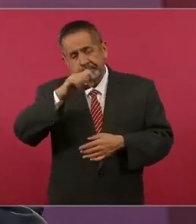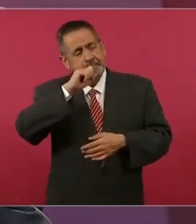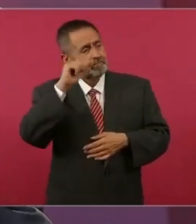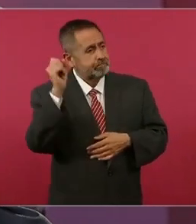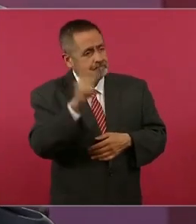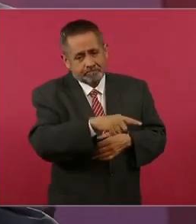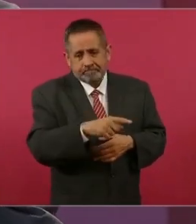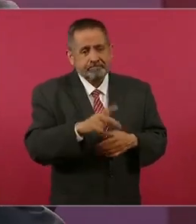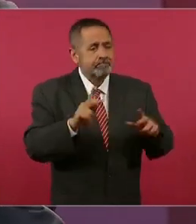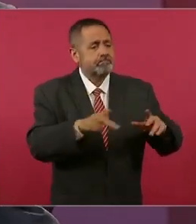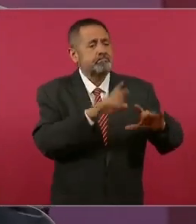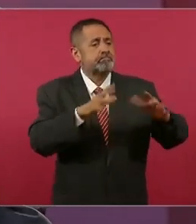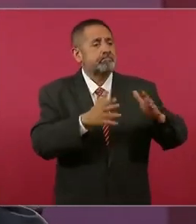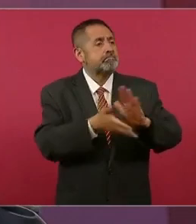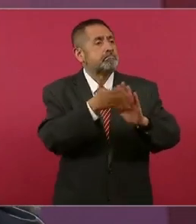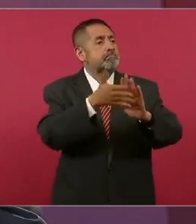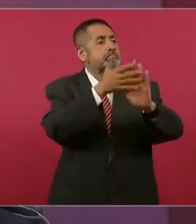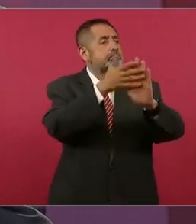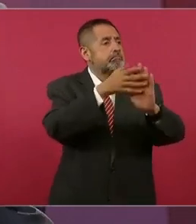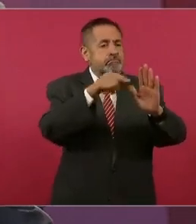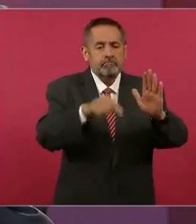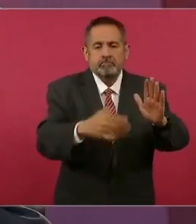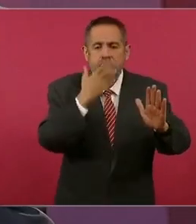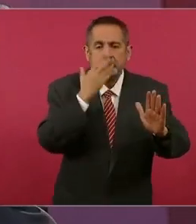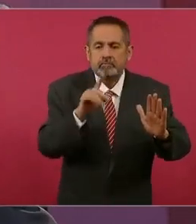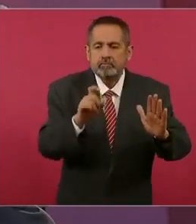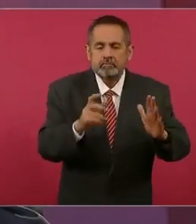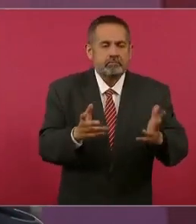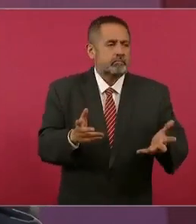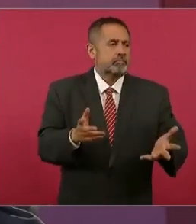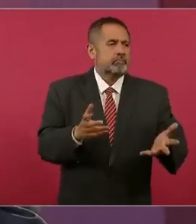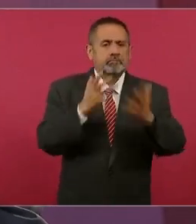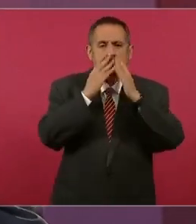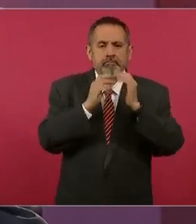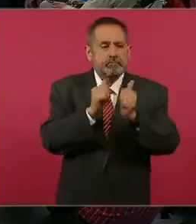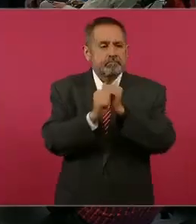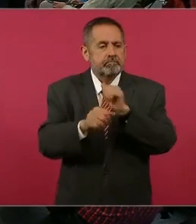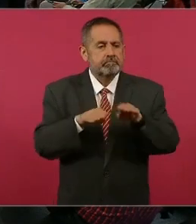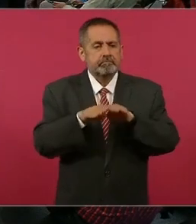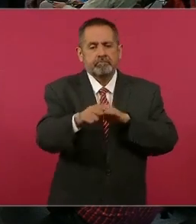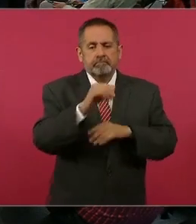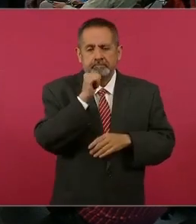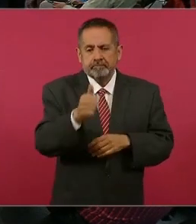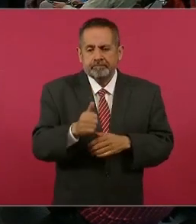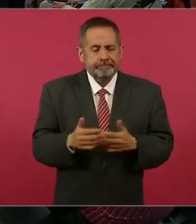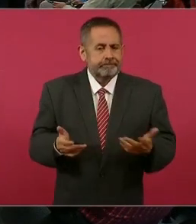en los pueblos donde están las presas no hay agua, no había carreteras.